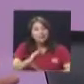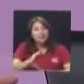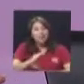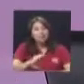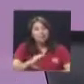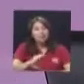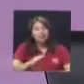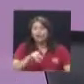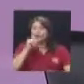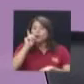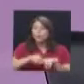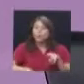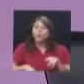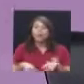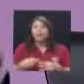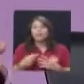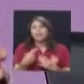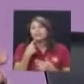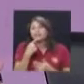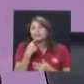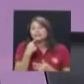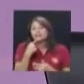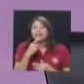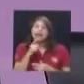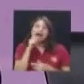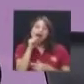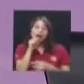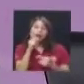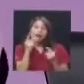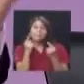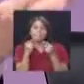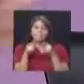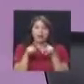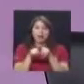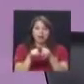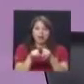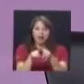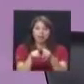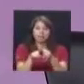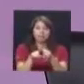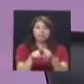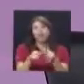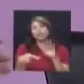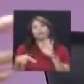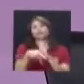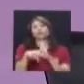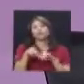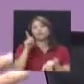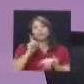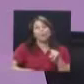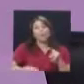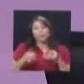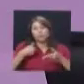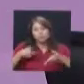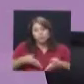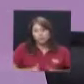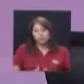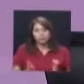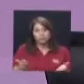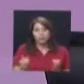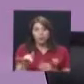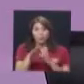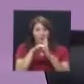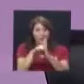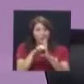para que una pareja sea en este caso por ejemplo lo que habían pedido